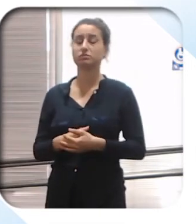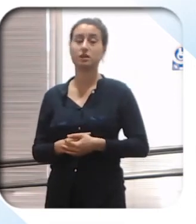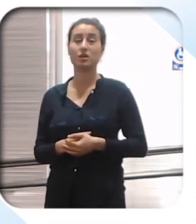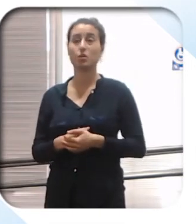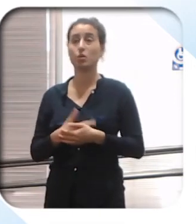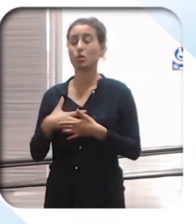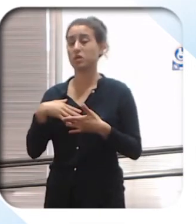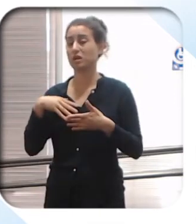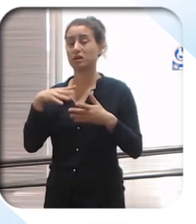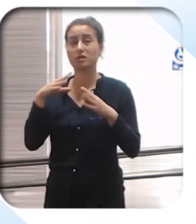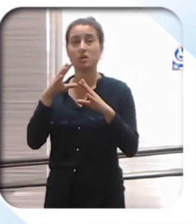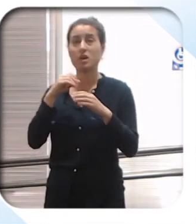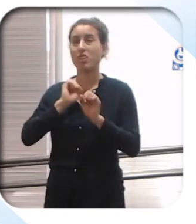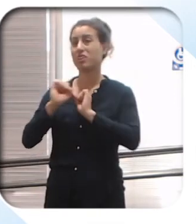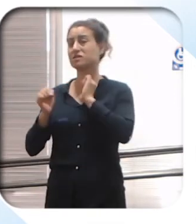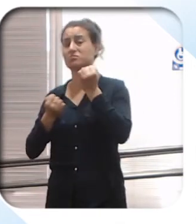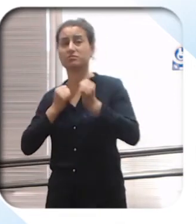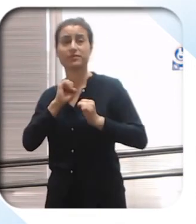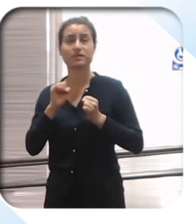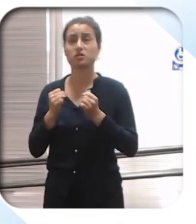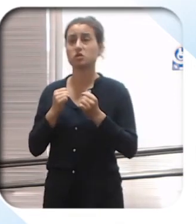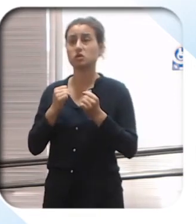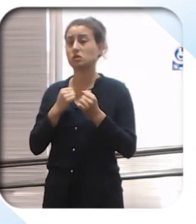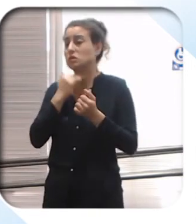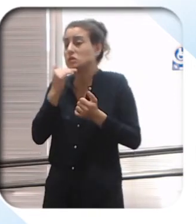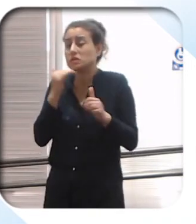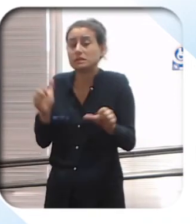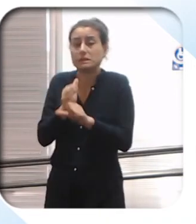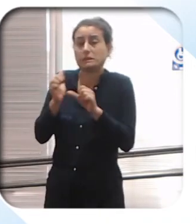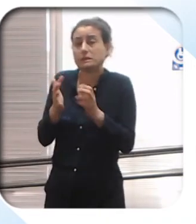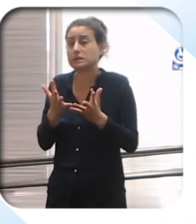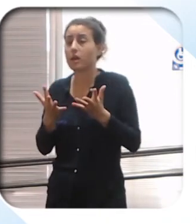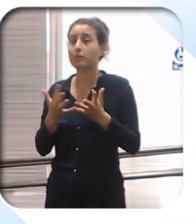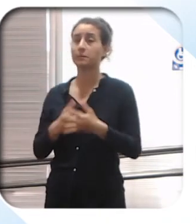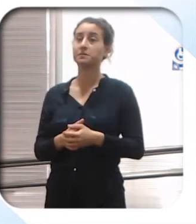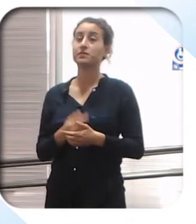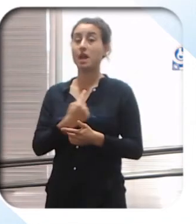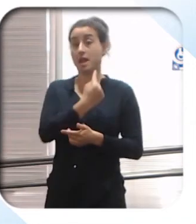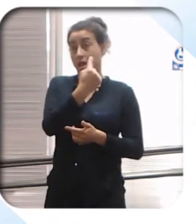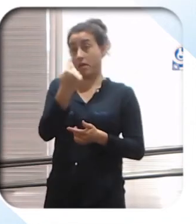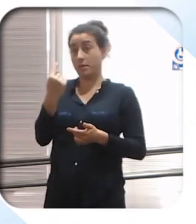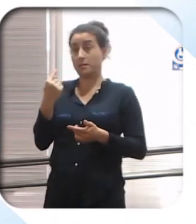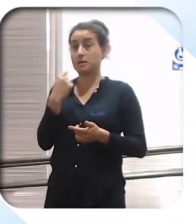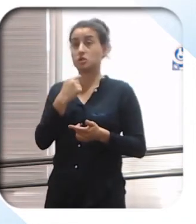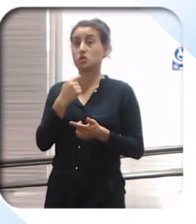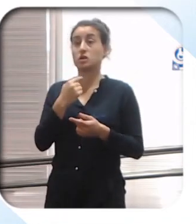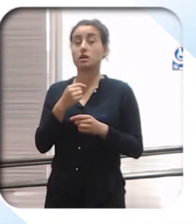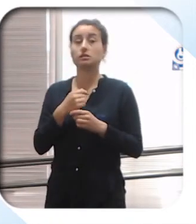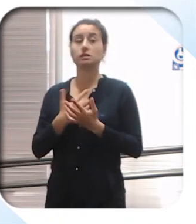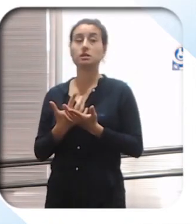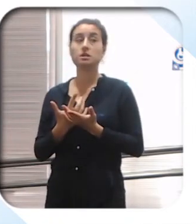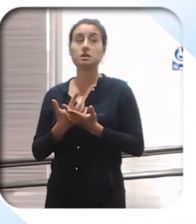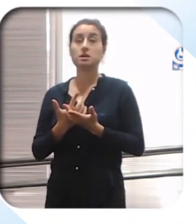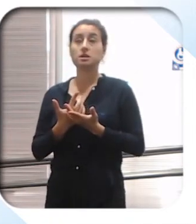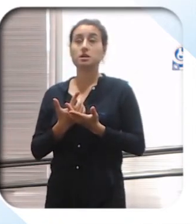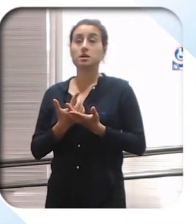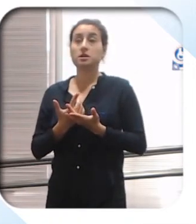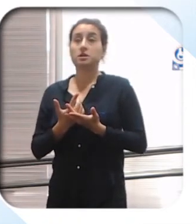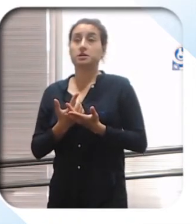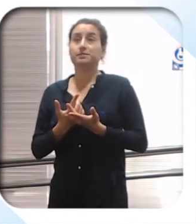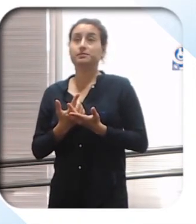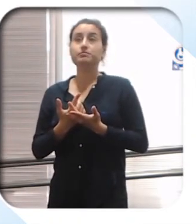la impotencia, la desesperación, ¿tá? Ahí cada persona, cada ser humano va a